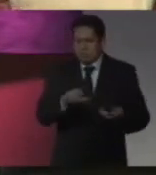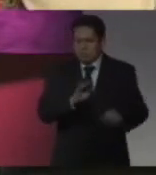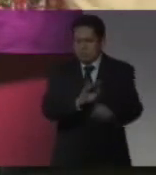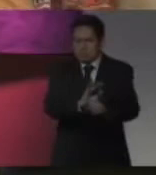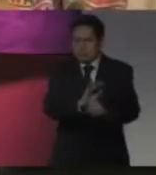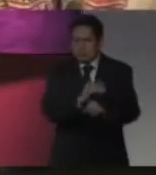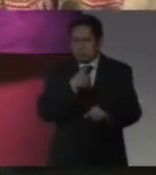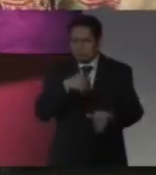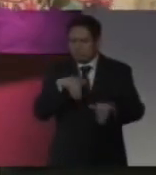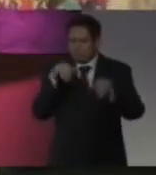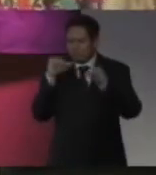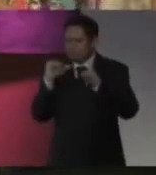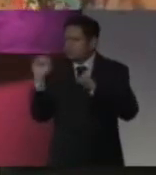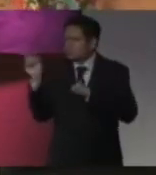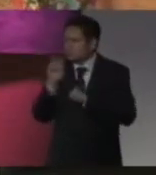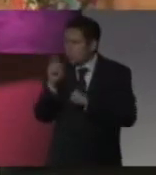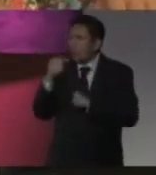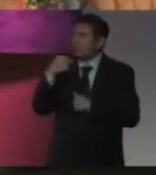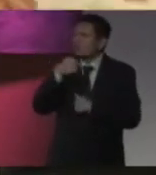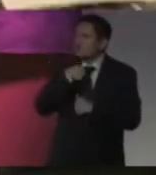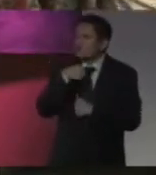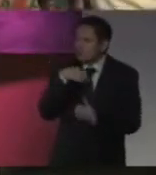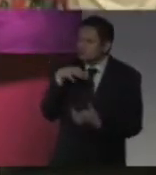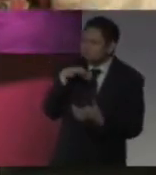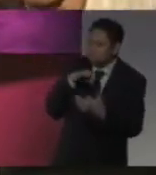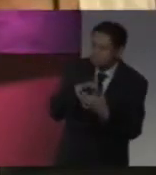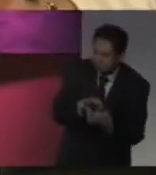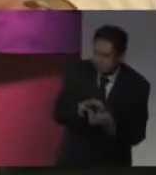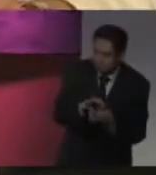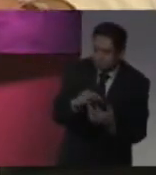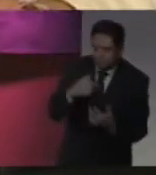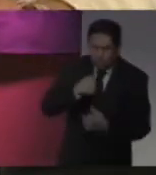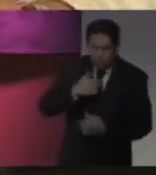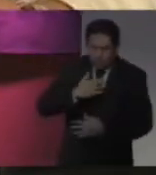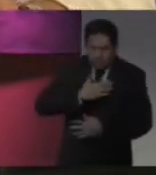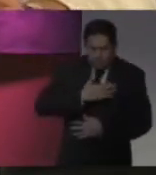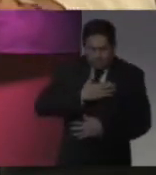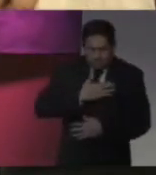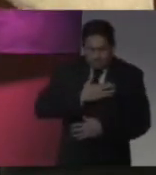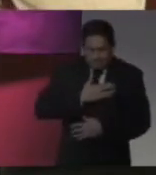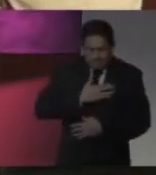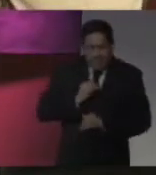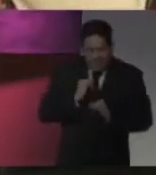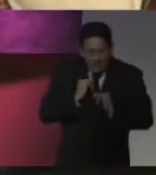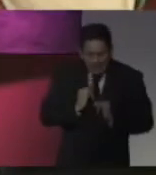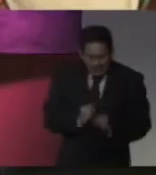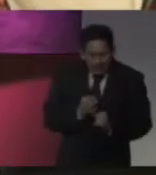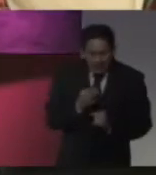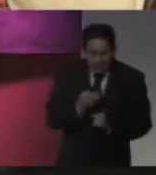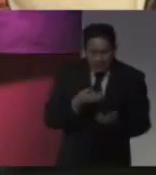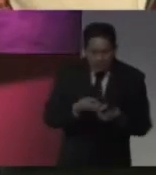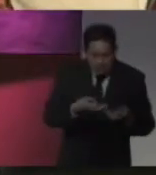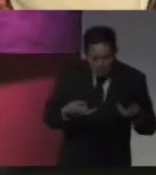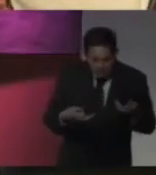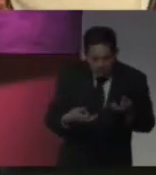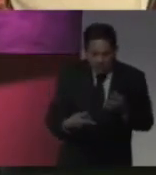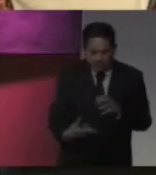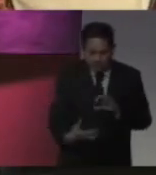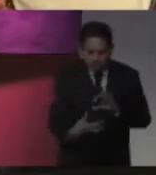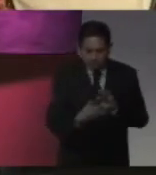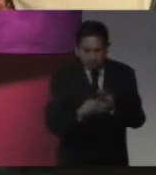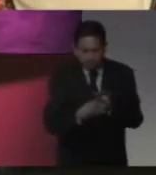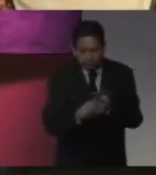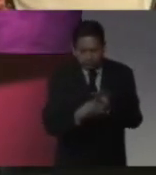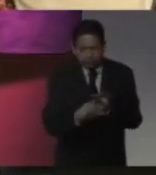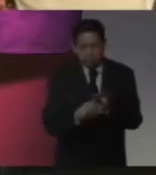desde afuera. Yo soy, mi yo incluye una parte de la tierra,